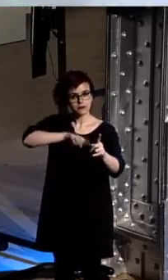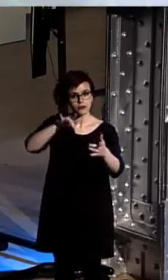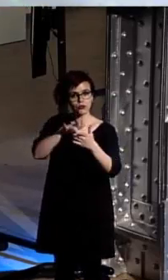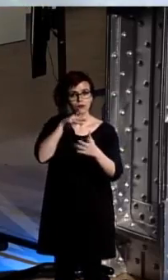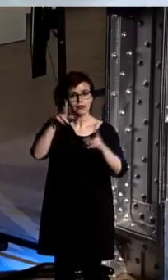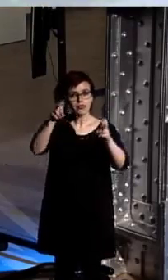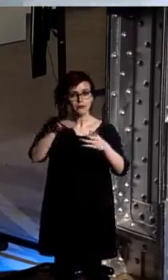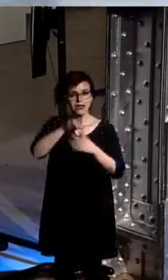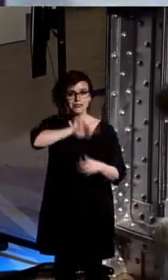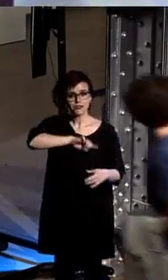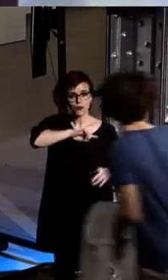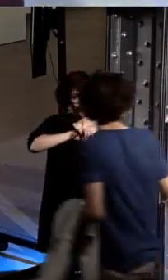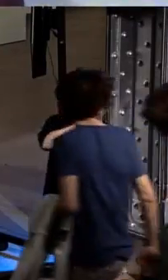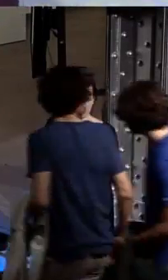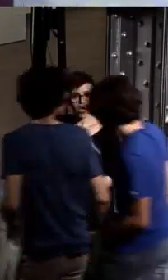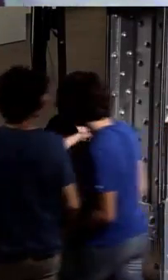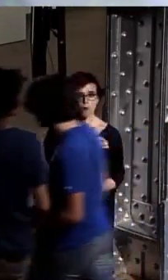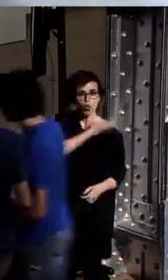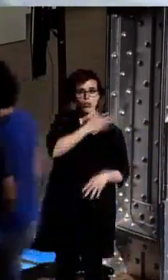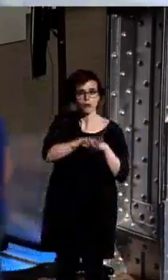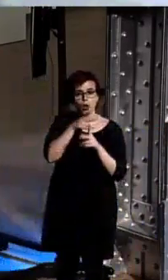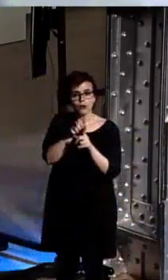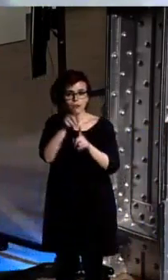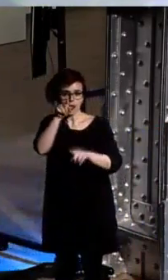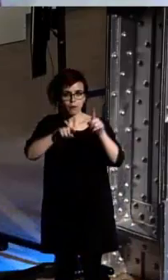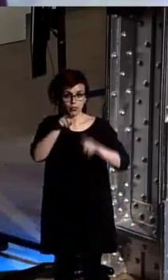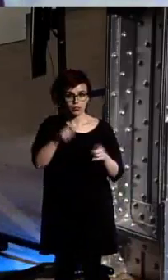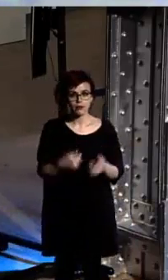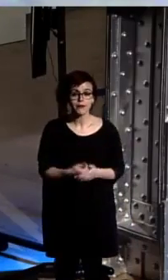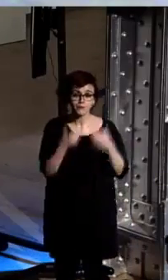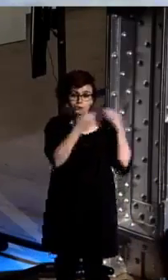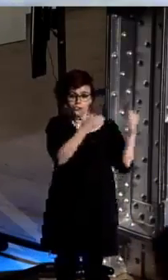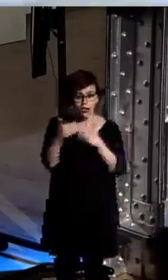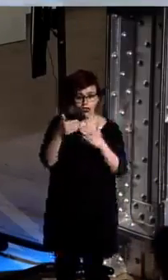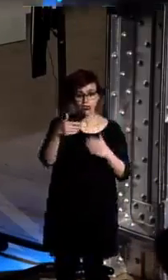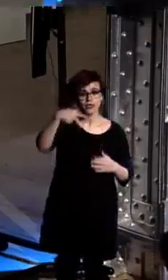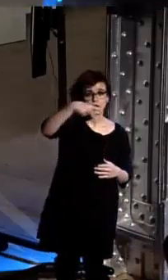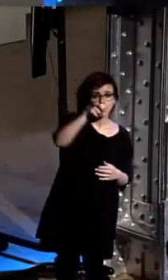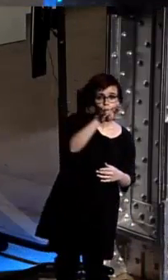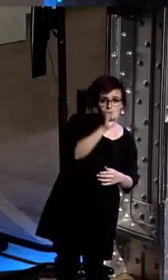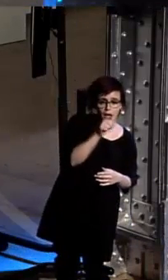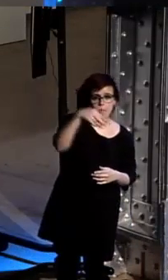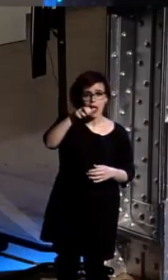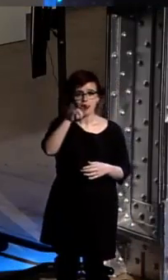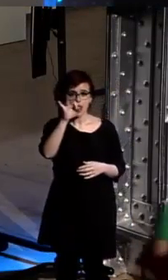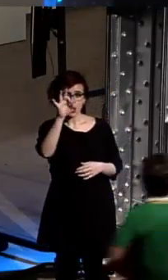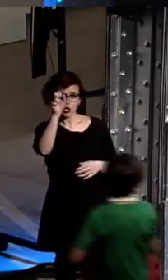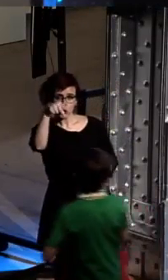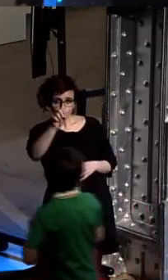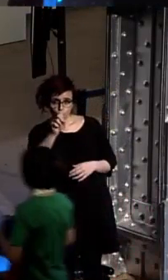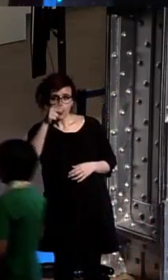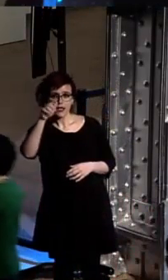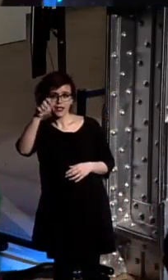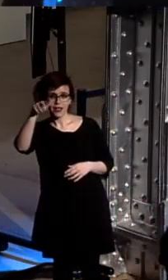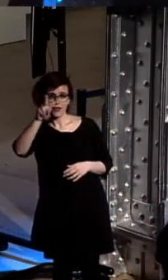un determinado estado emocional o en otro según proceda, ¿no? Gracias, Nuria. Mariano y Kevin, pasad de nuevo al escenario,